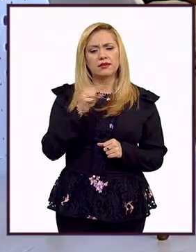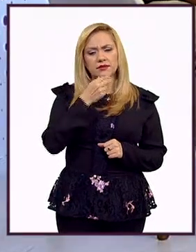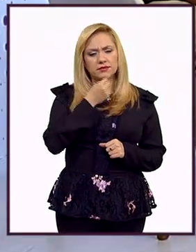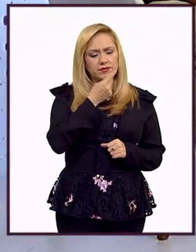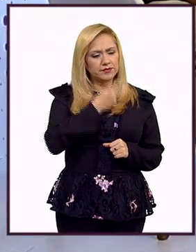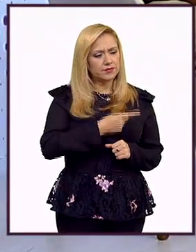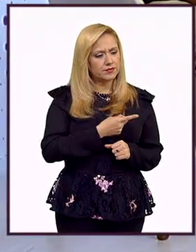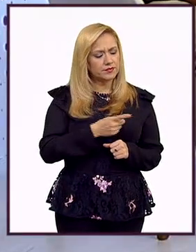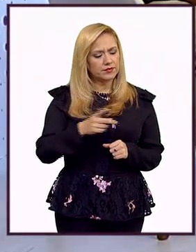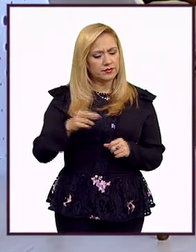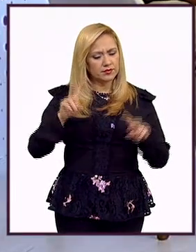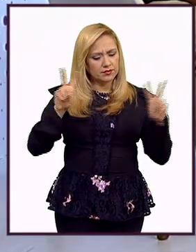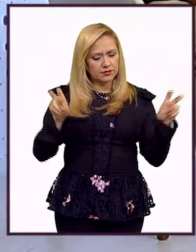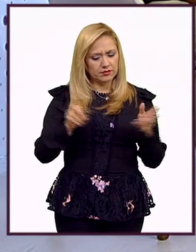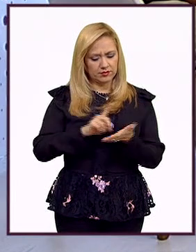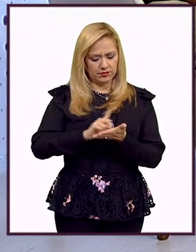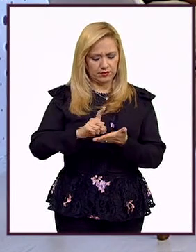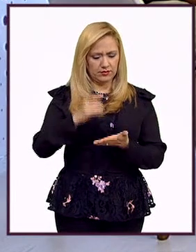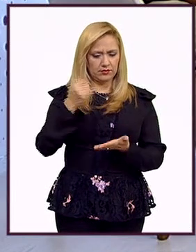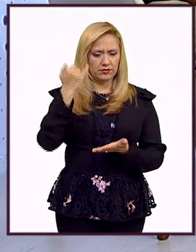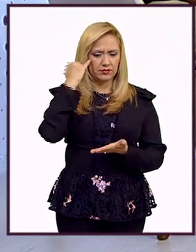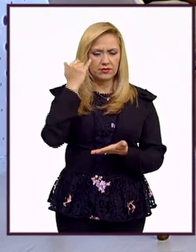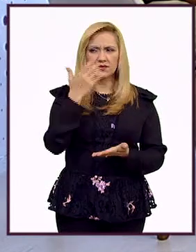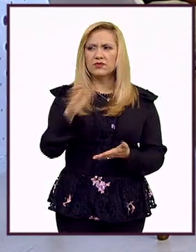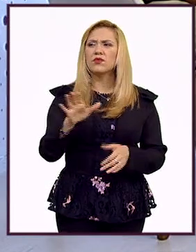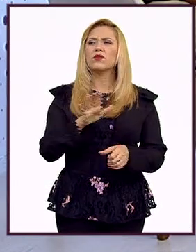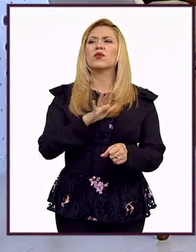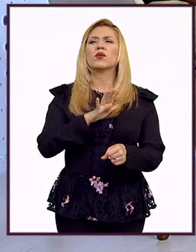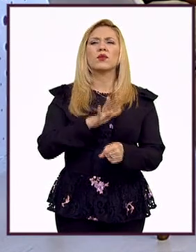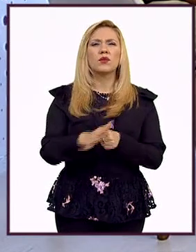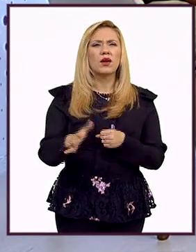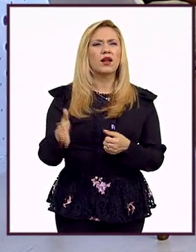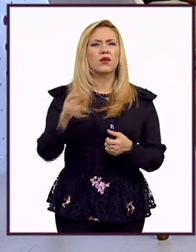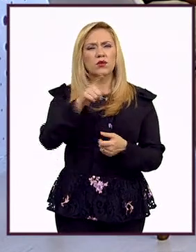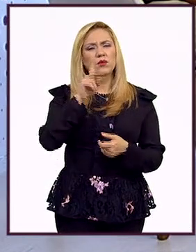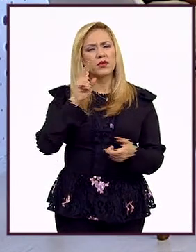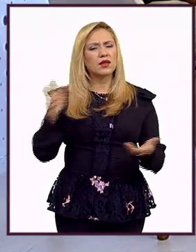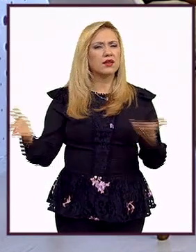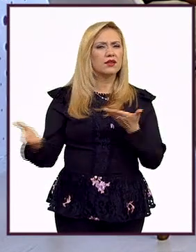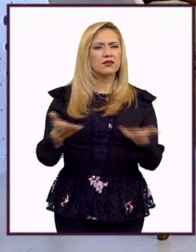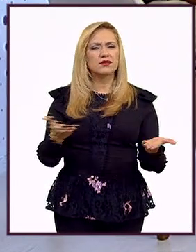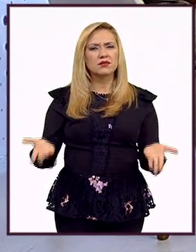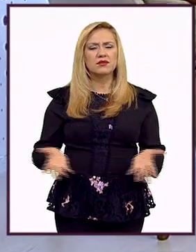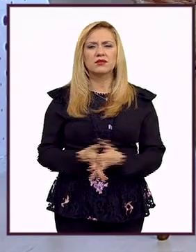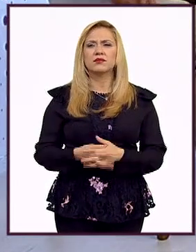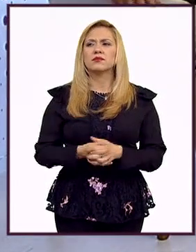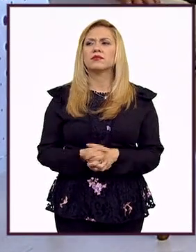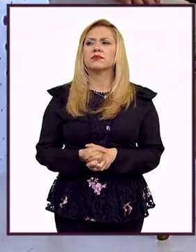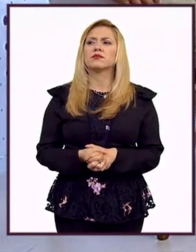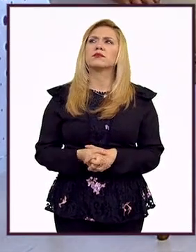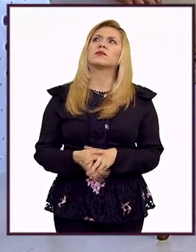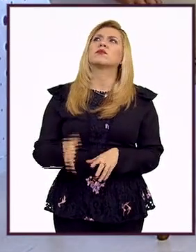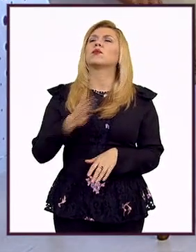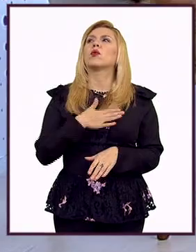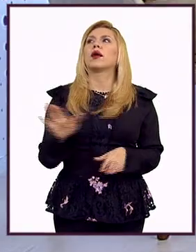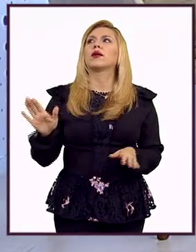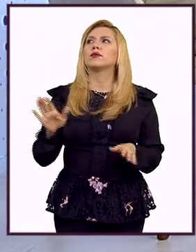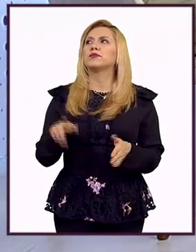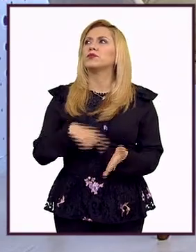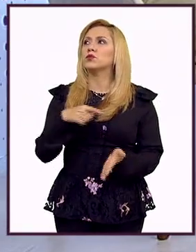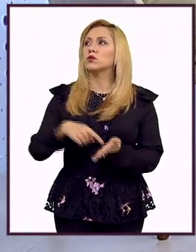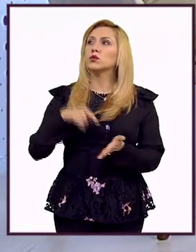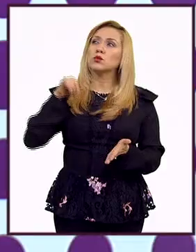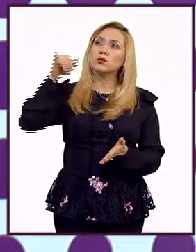cuando hablamos de los derechos de los campesinos. ¿Cuál es esa relación que existe entre estos temas? Bueno, en los territorios